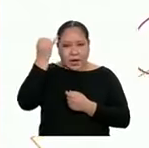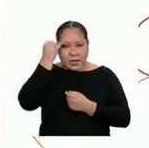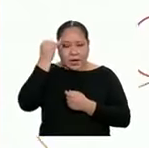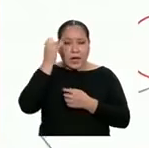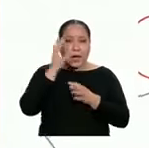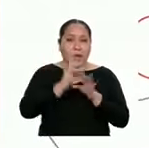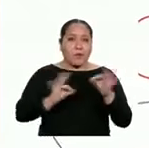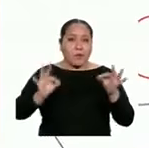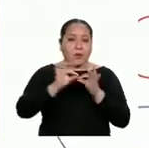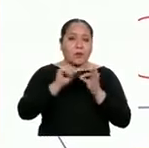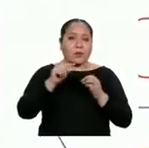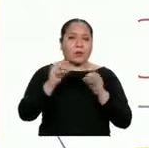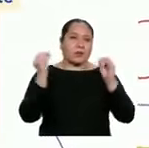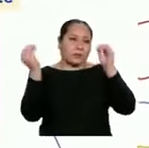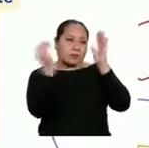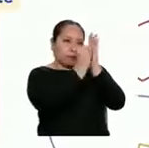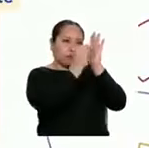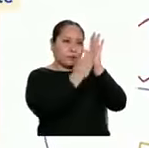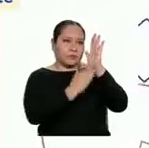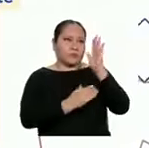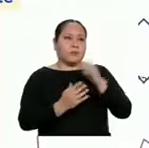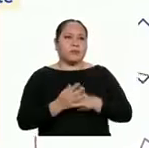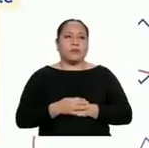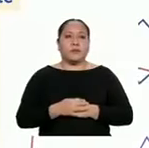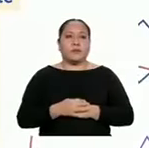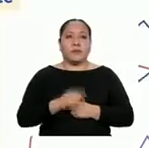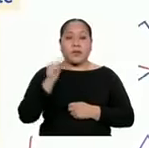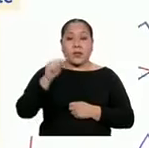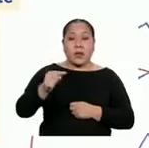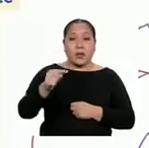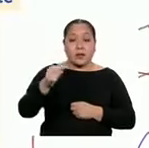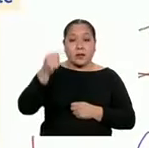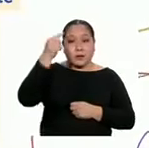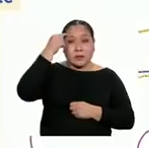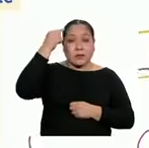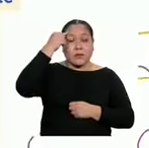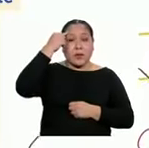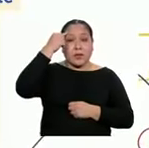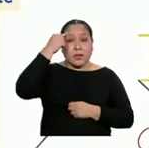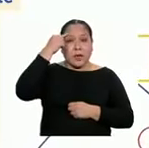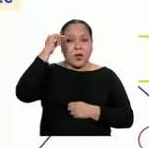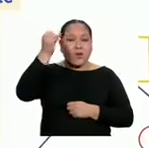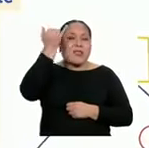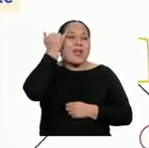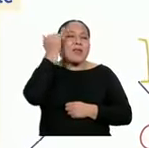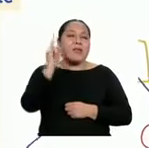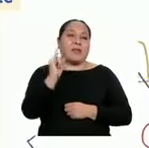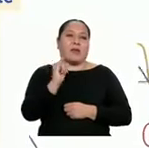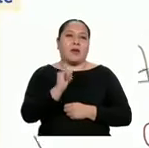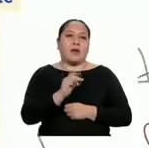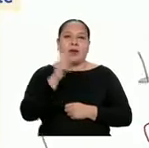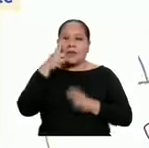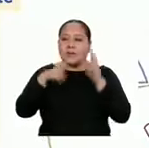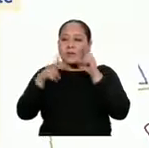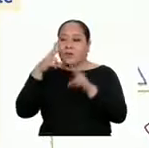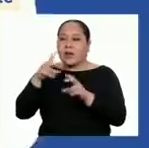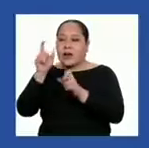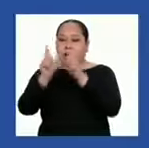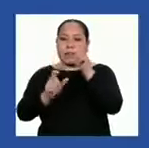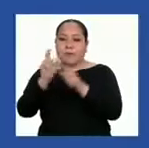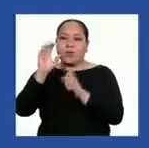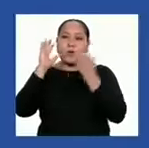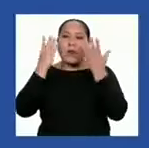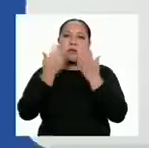párrafo, quedaría de la siguiente manera. A nivel de la mente hay una creencia que es ver a las personas